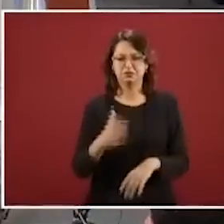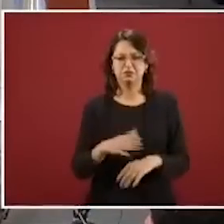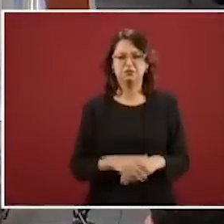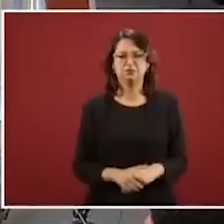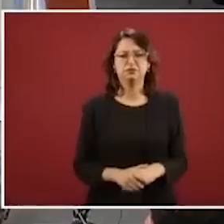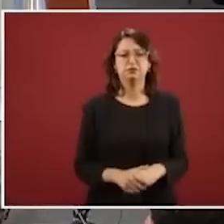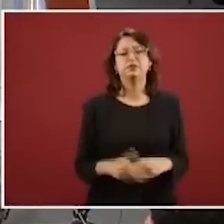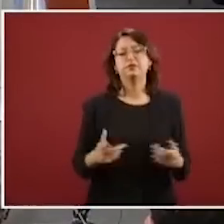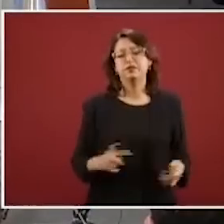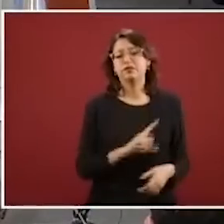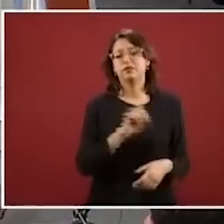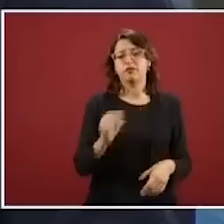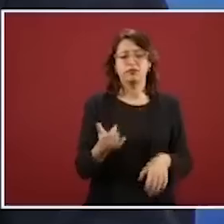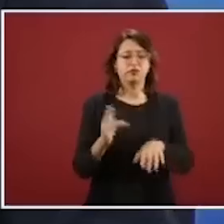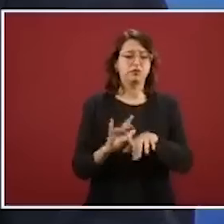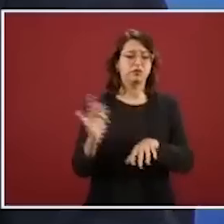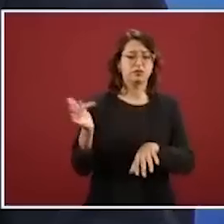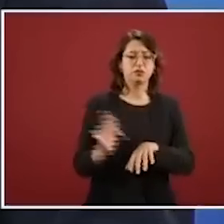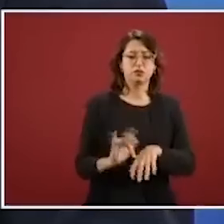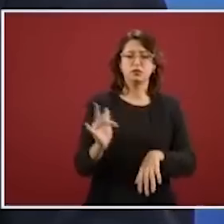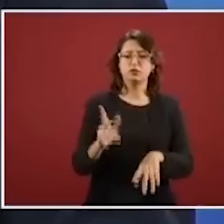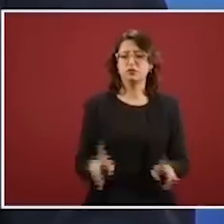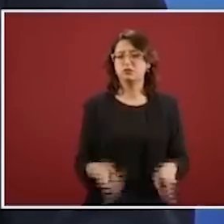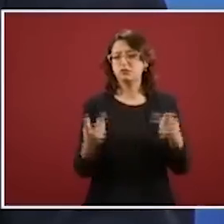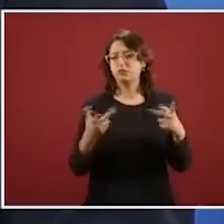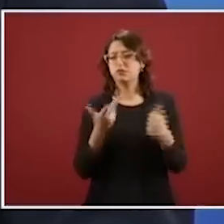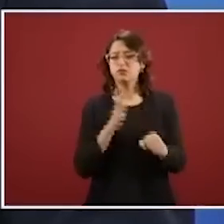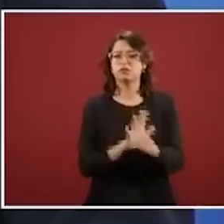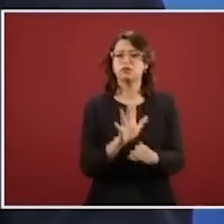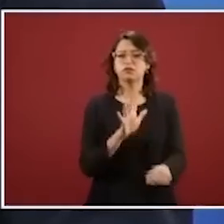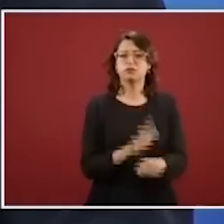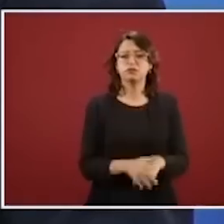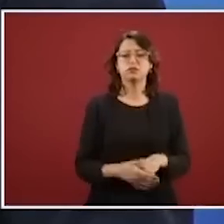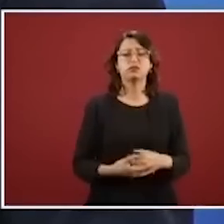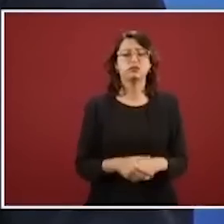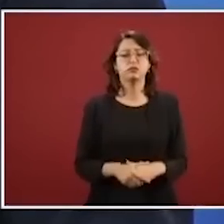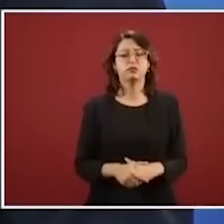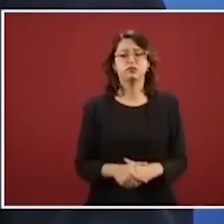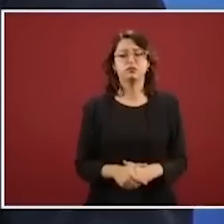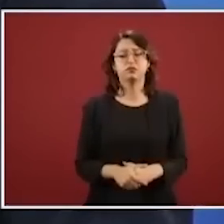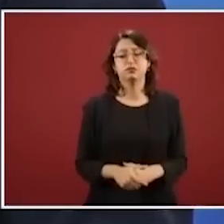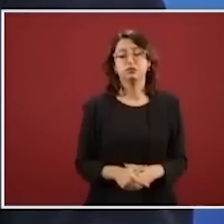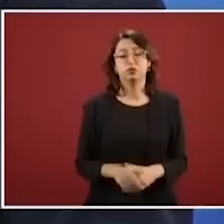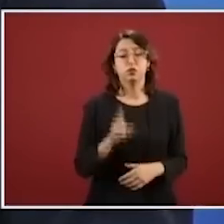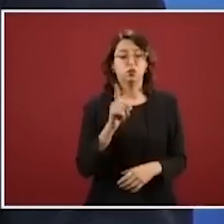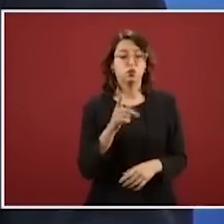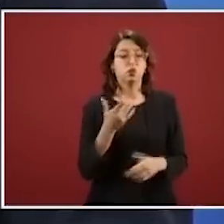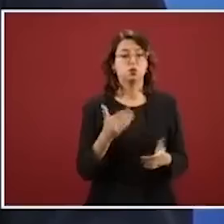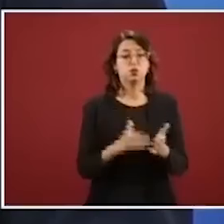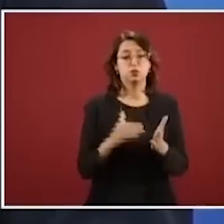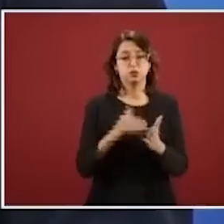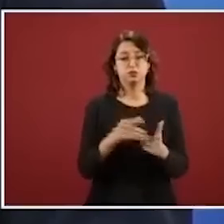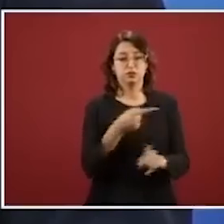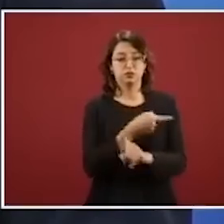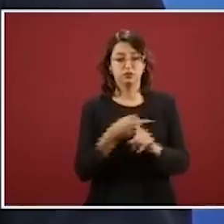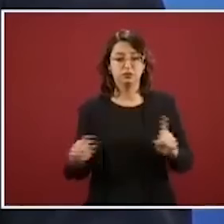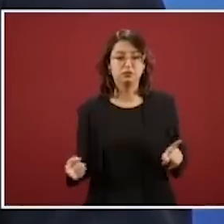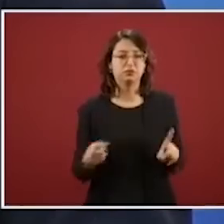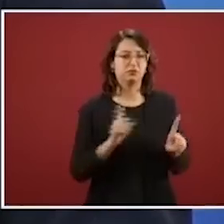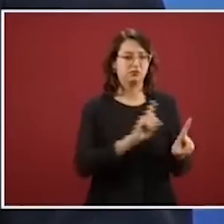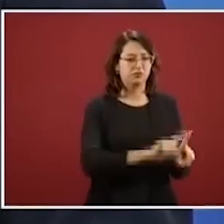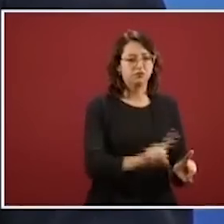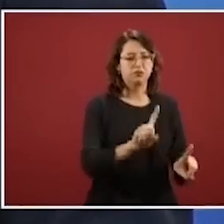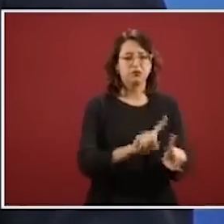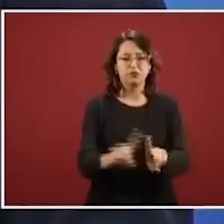en joyería, que destaca, vendimos un Piaget en alrededor de 1,5 millones de pesos, un Cartier Tank